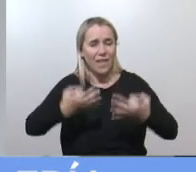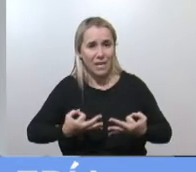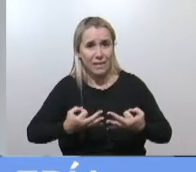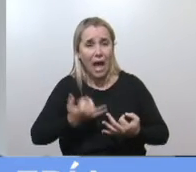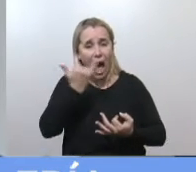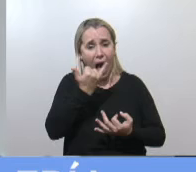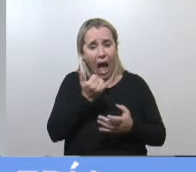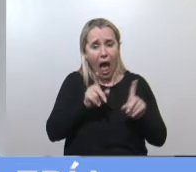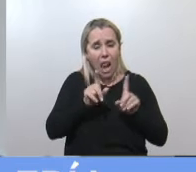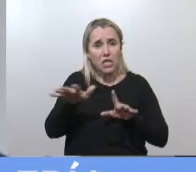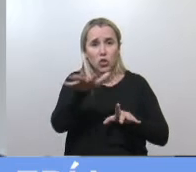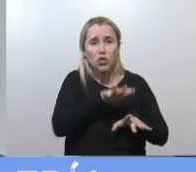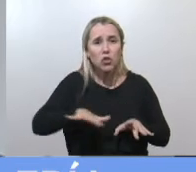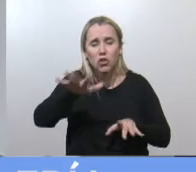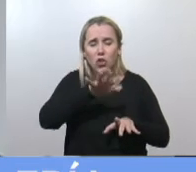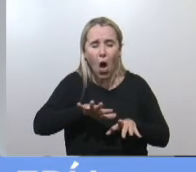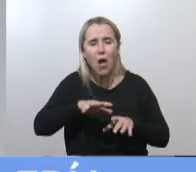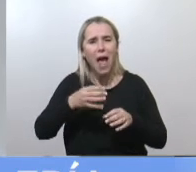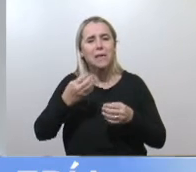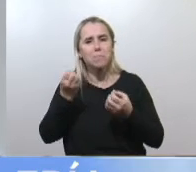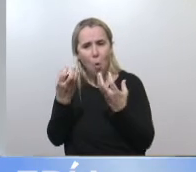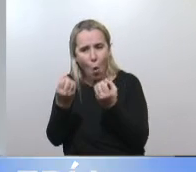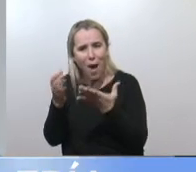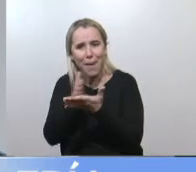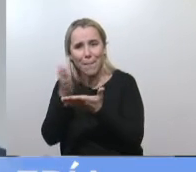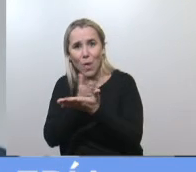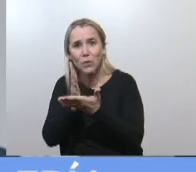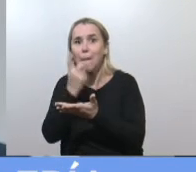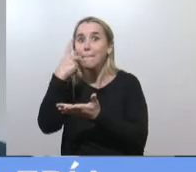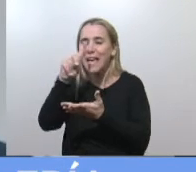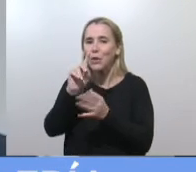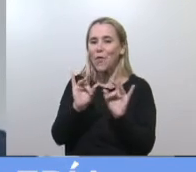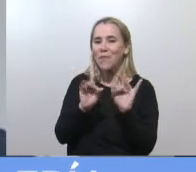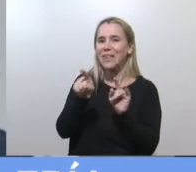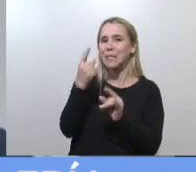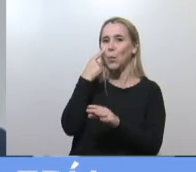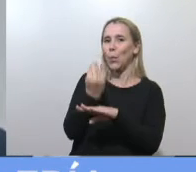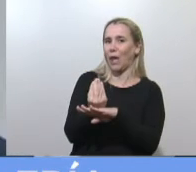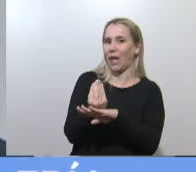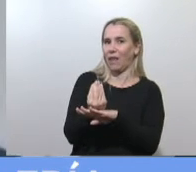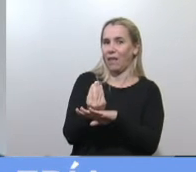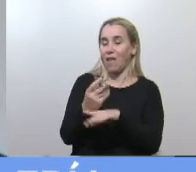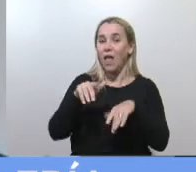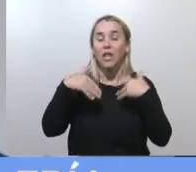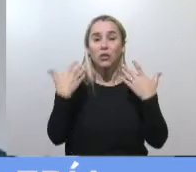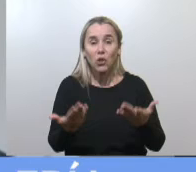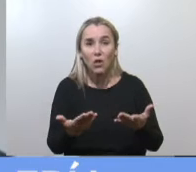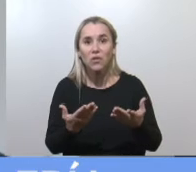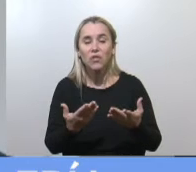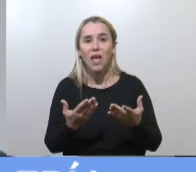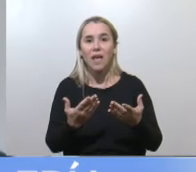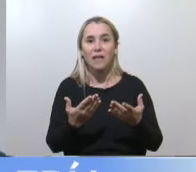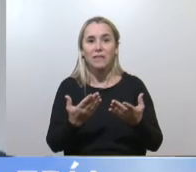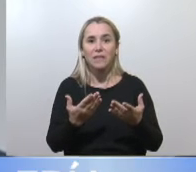para determinadas producciones, pero hostiles para vivir, causando muchas veces que esta condición evite